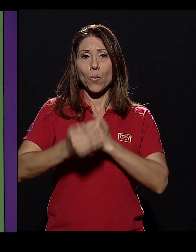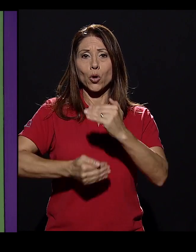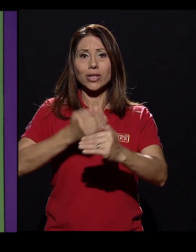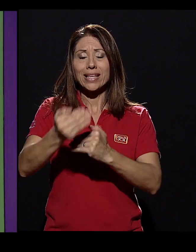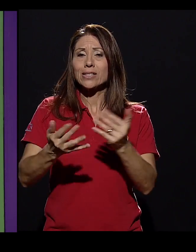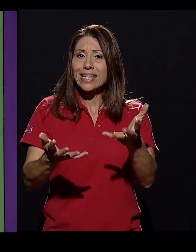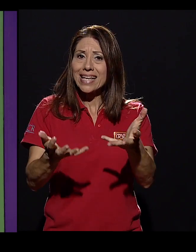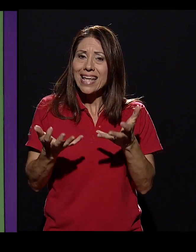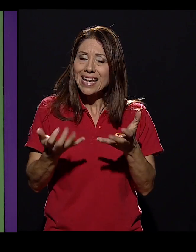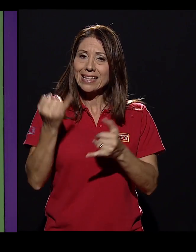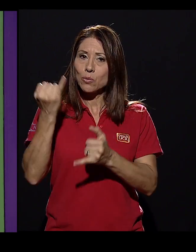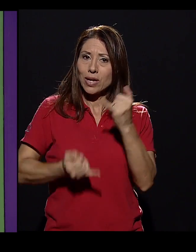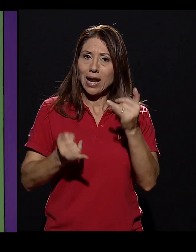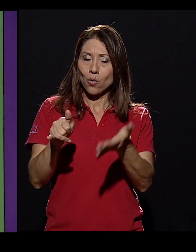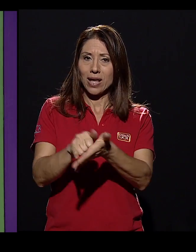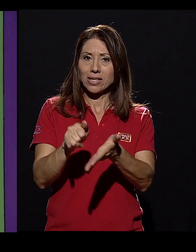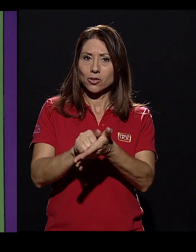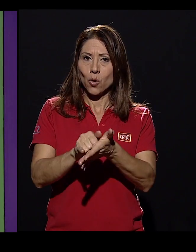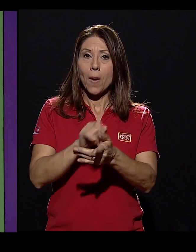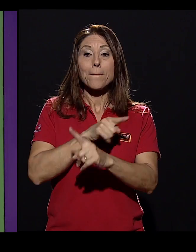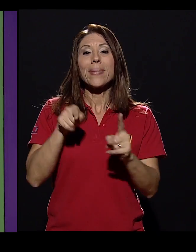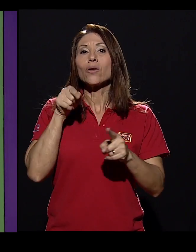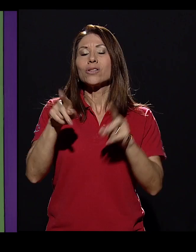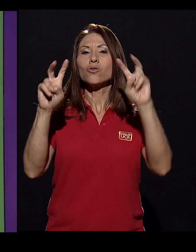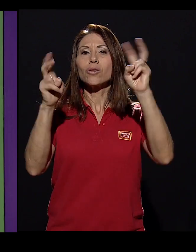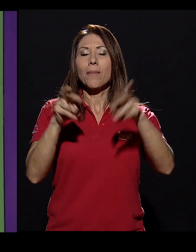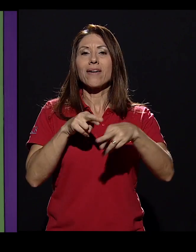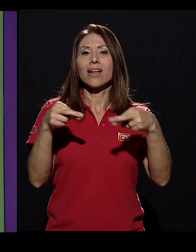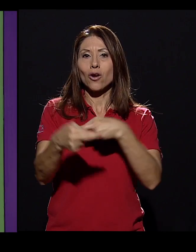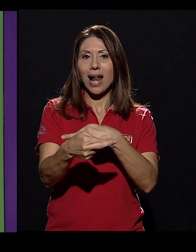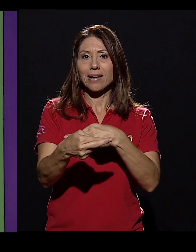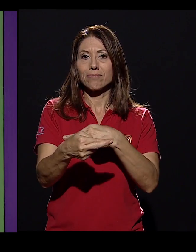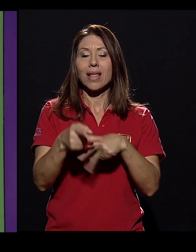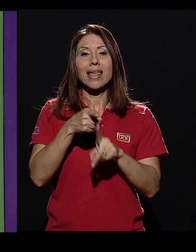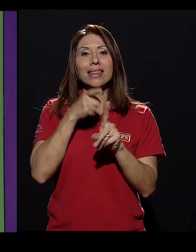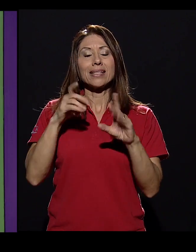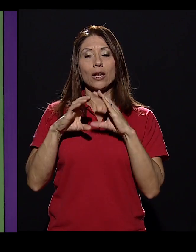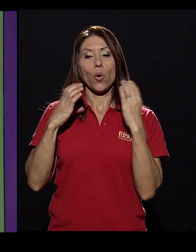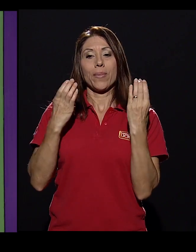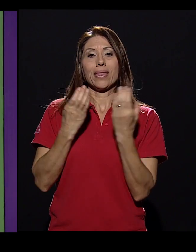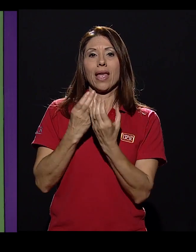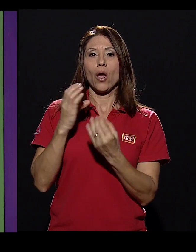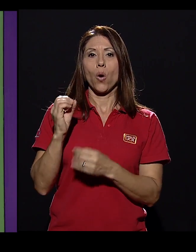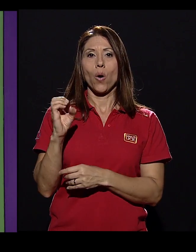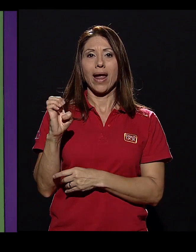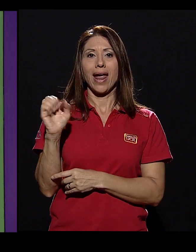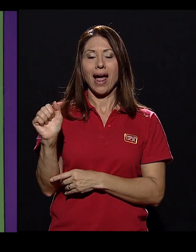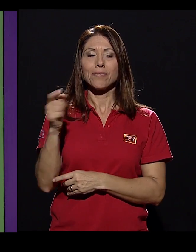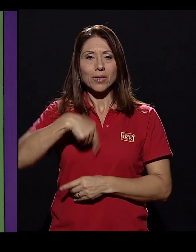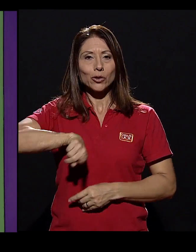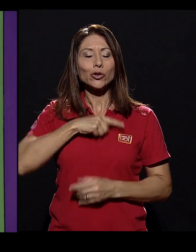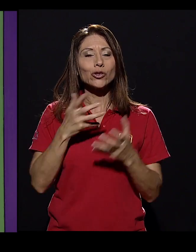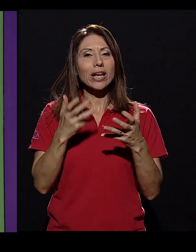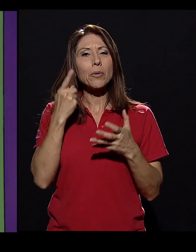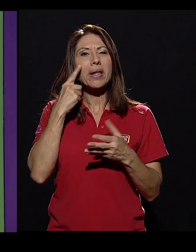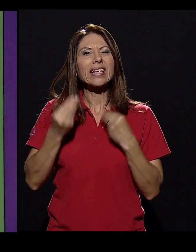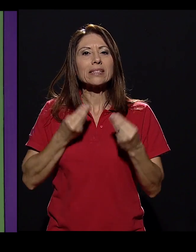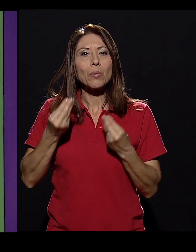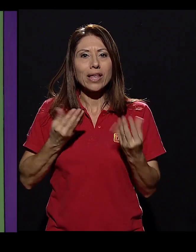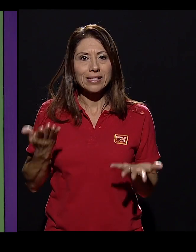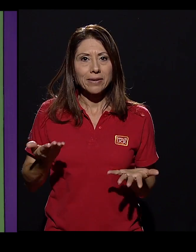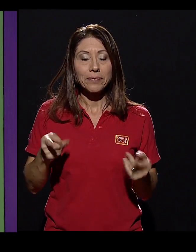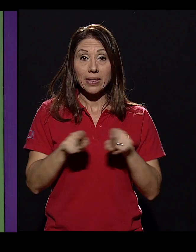que pretende culminar con eso, pero yo sí creo que es un tema regional y por lo menos desde el seno del comité de la OEA queremos ver qué se puede